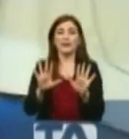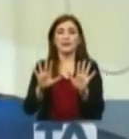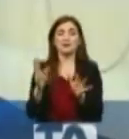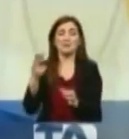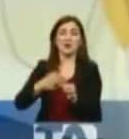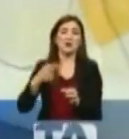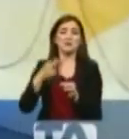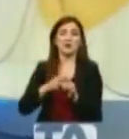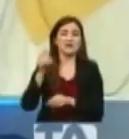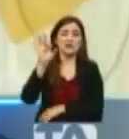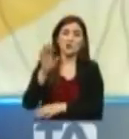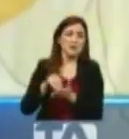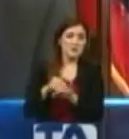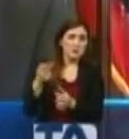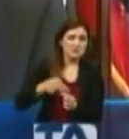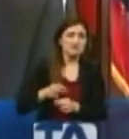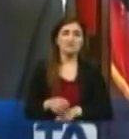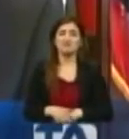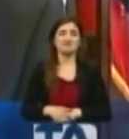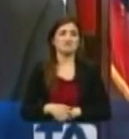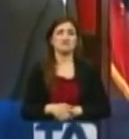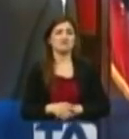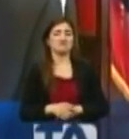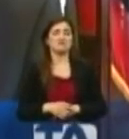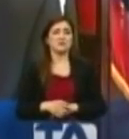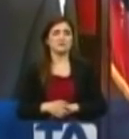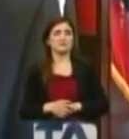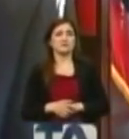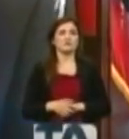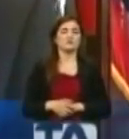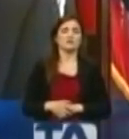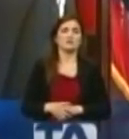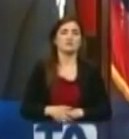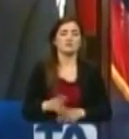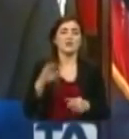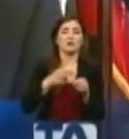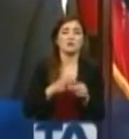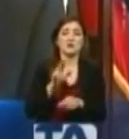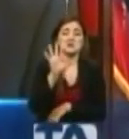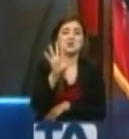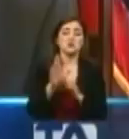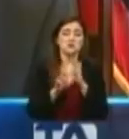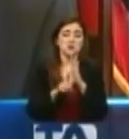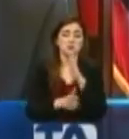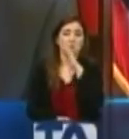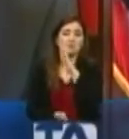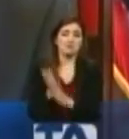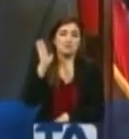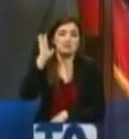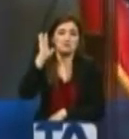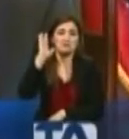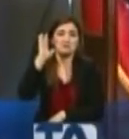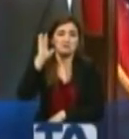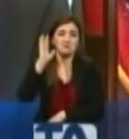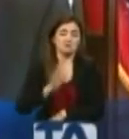estado presentes sus 19 miembros. Apenas se ha llegado a tener el quórum. Permanecen 5 minutos, 6 minutos y se